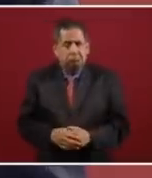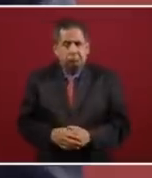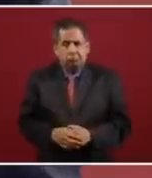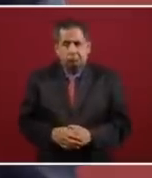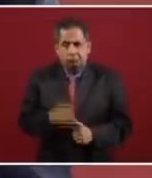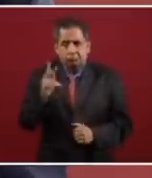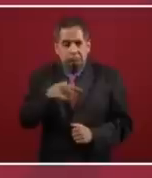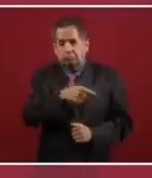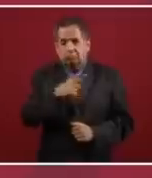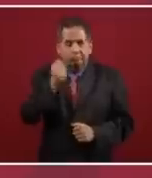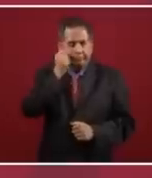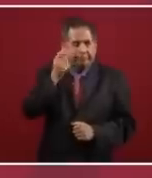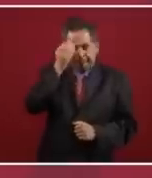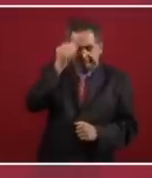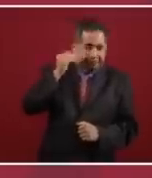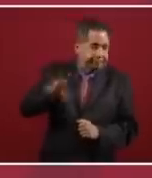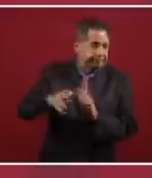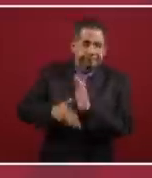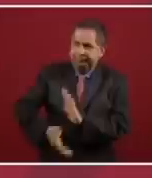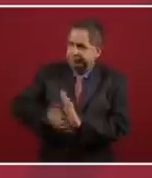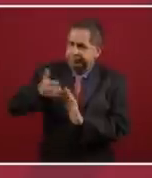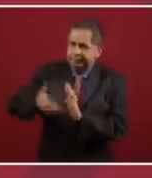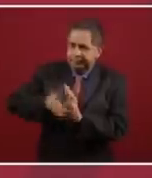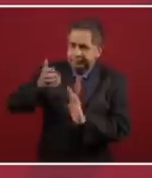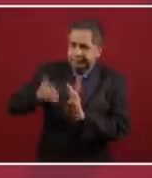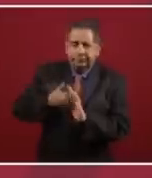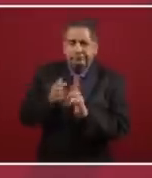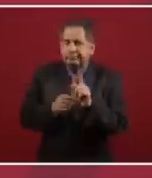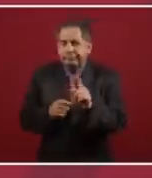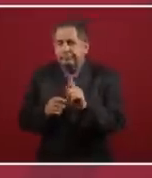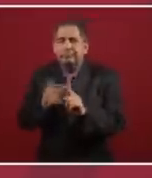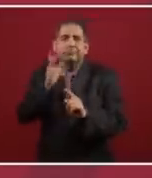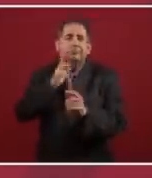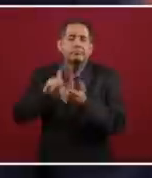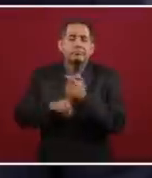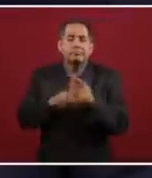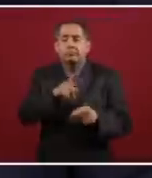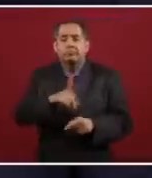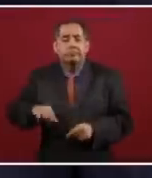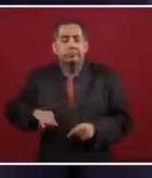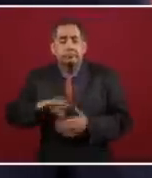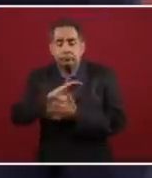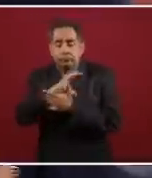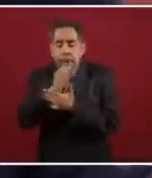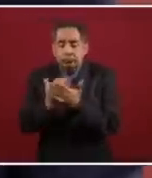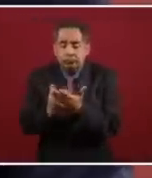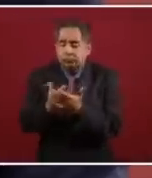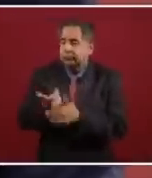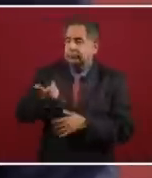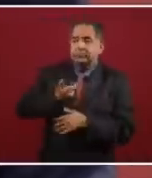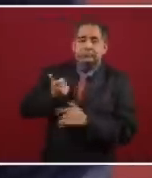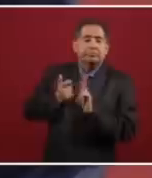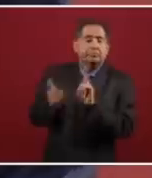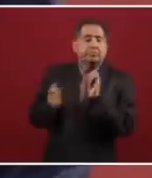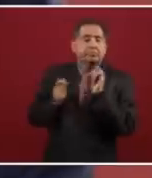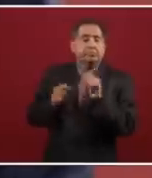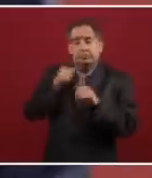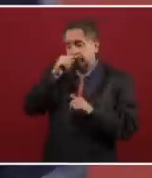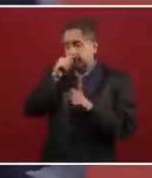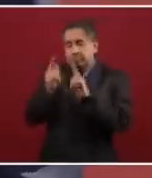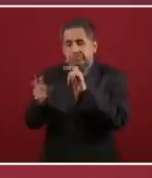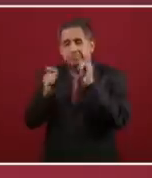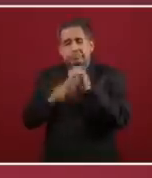Pero no les importaba extraer petróleo, les interesaba el contrato, la